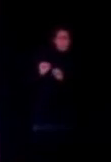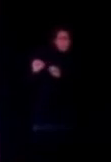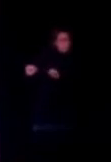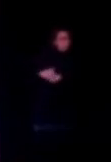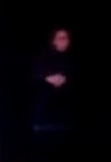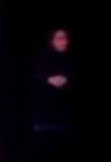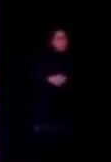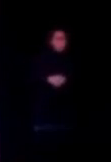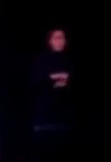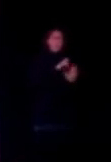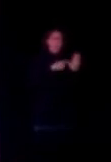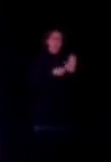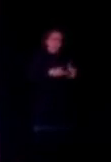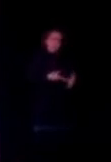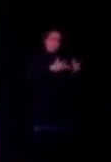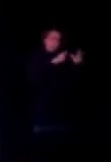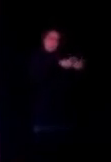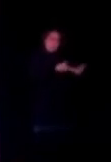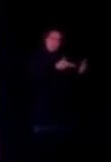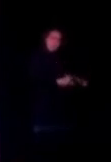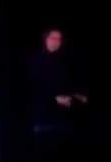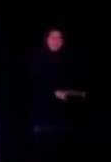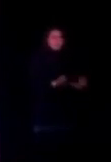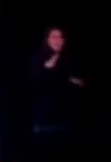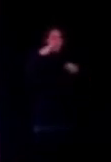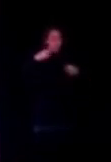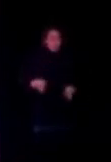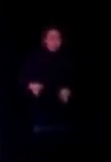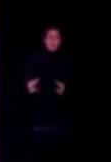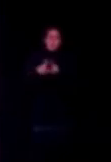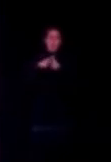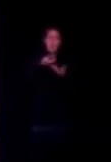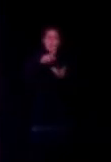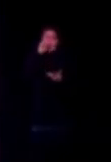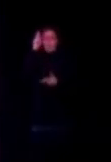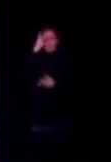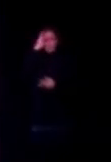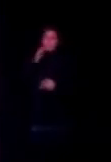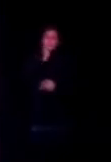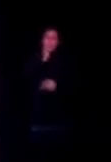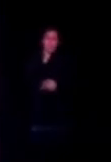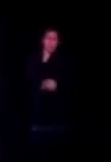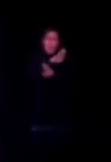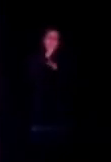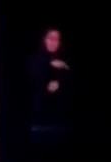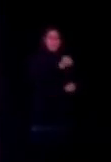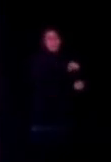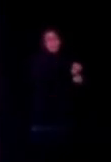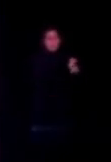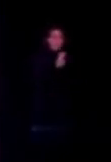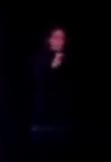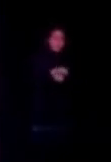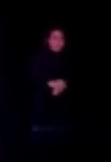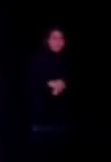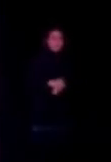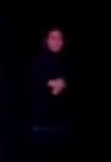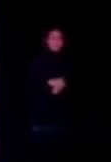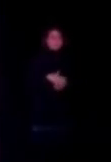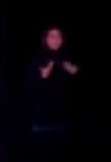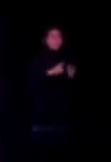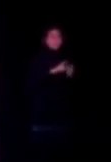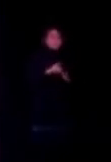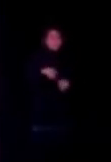leyes y otra cosa que se hicieran las leyes cumplir. En esto pasaría lo mismo. Tenemos leyes que amparan todo